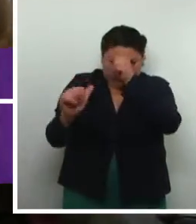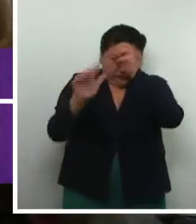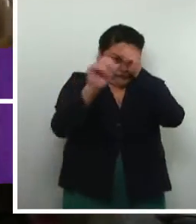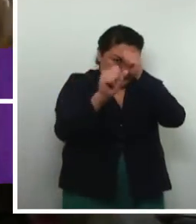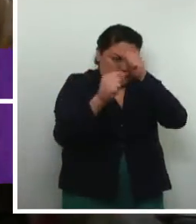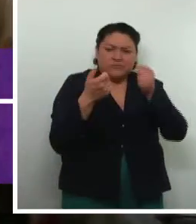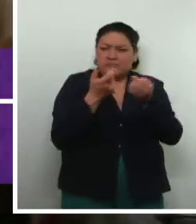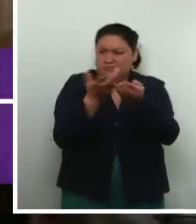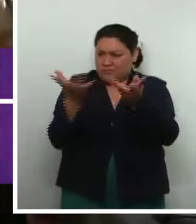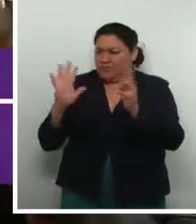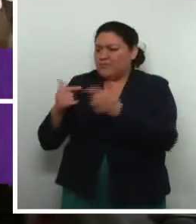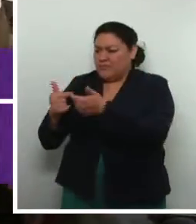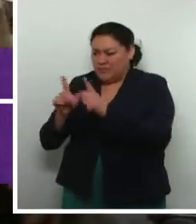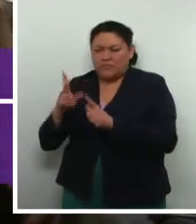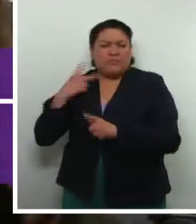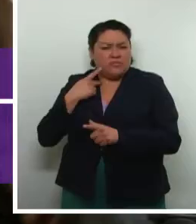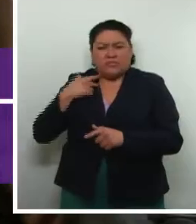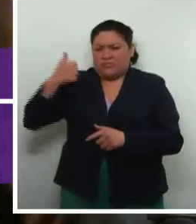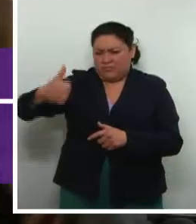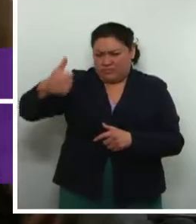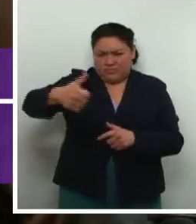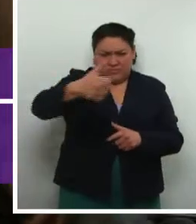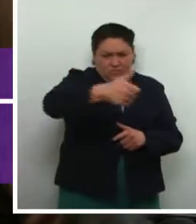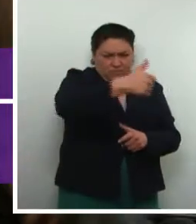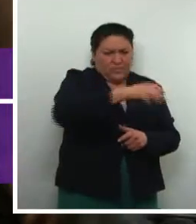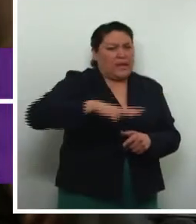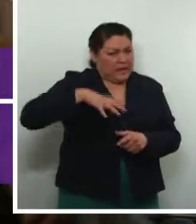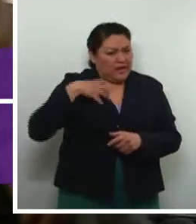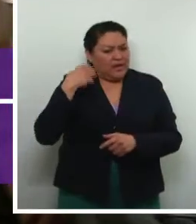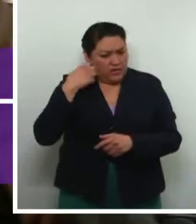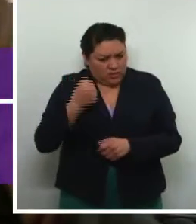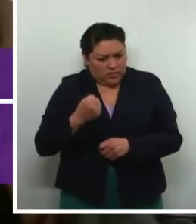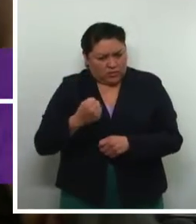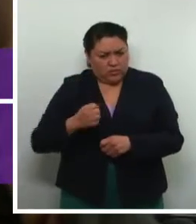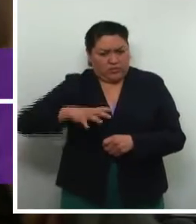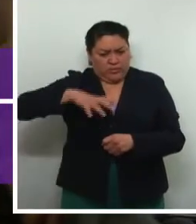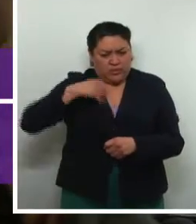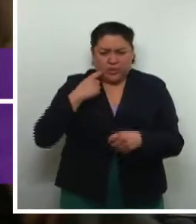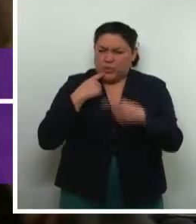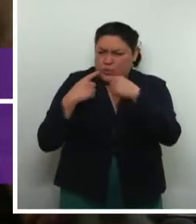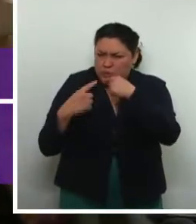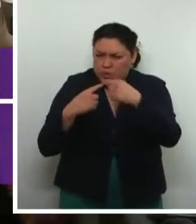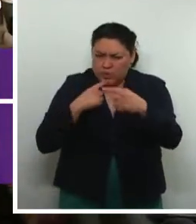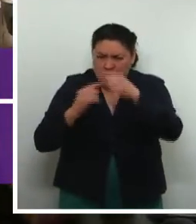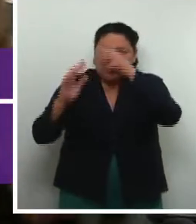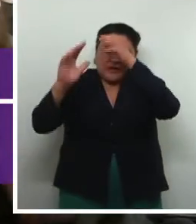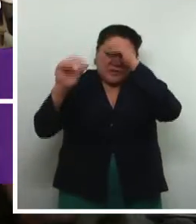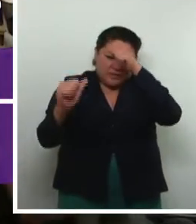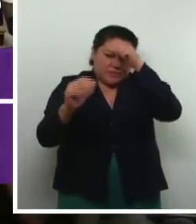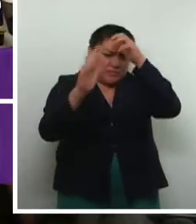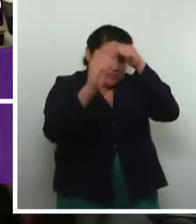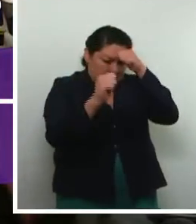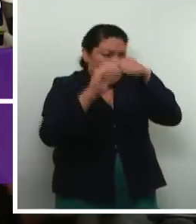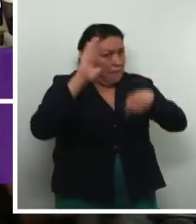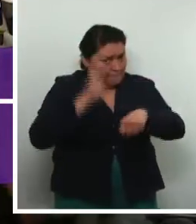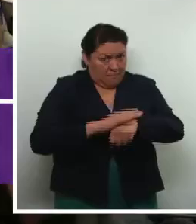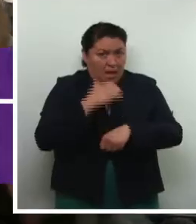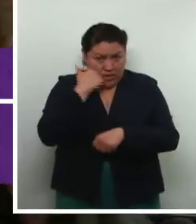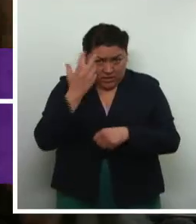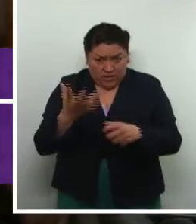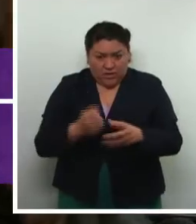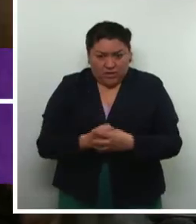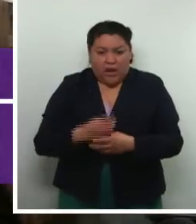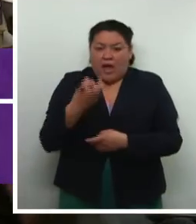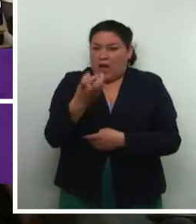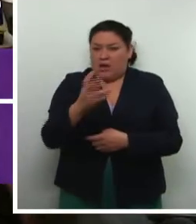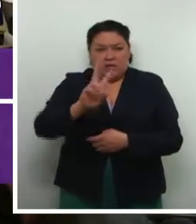todos los grupos parlamentarios y todos los diputados, para llegar al máximo acuerdo posible y al máximo nivel de consenso. Eso lo